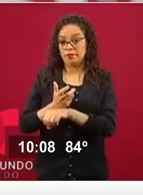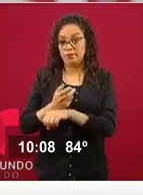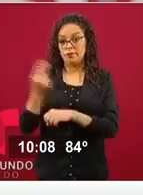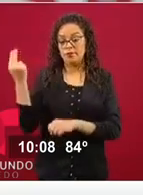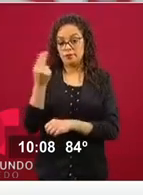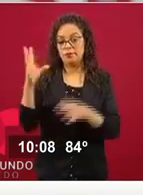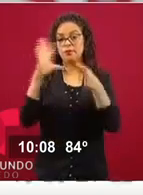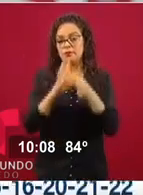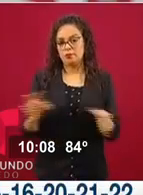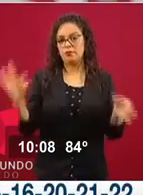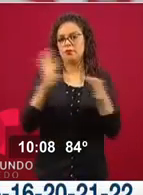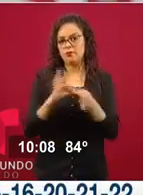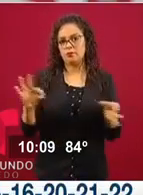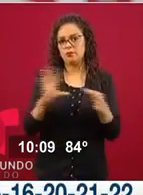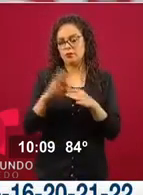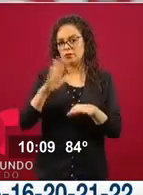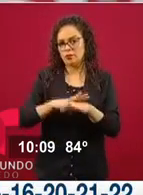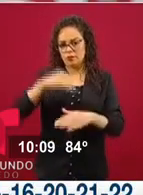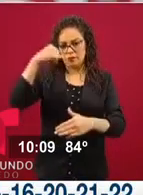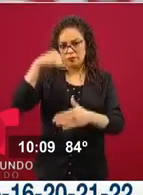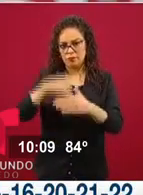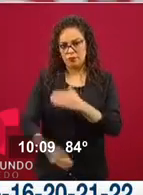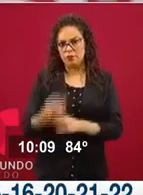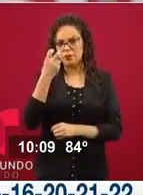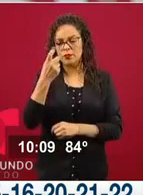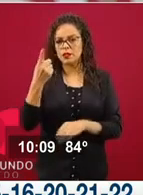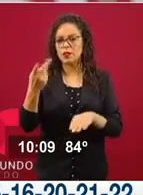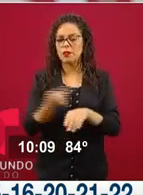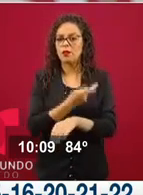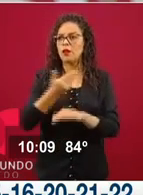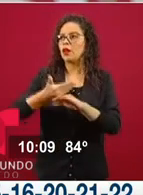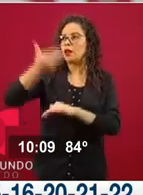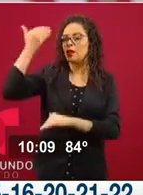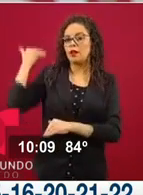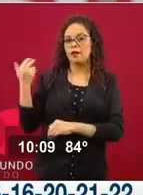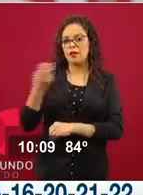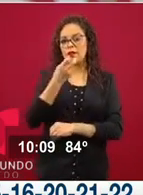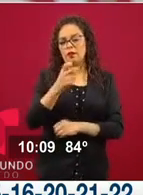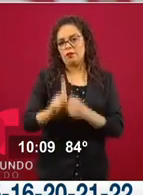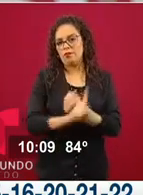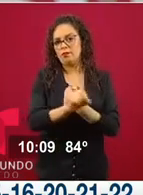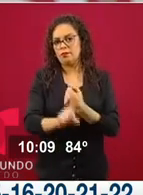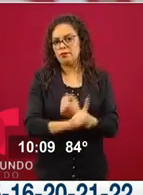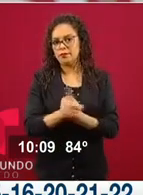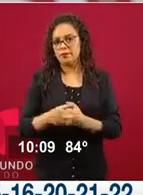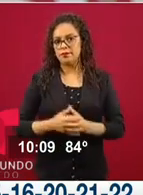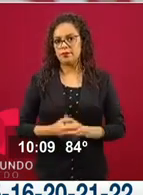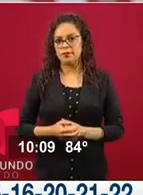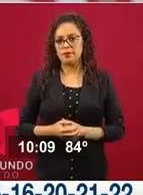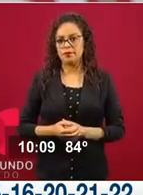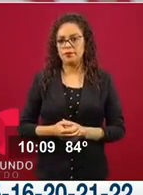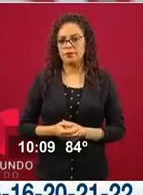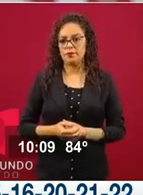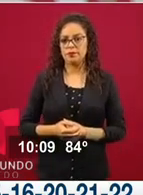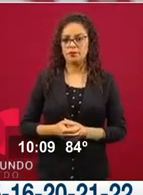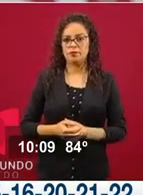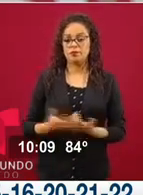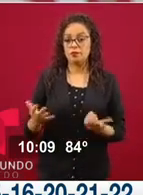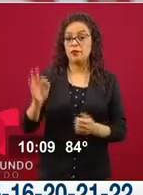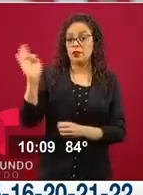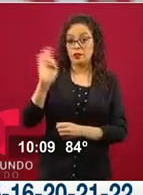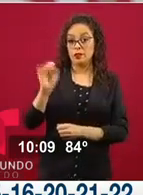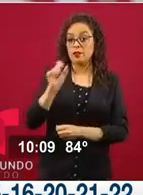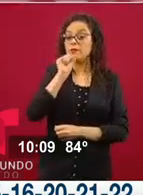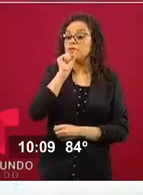explicar esta situación. Y ahí está el detalle. En el 2009 el presidente de este país era Barack Obama y el